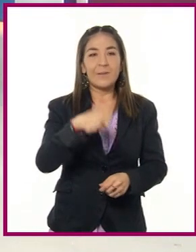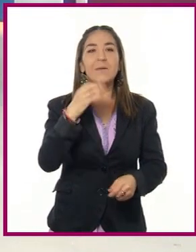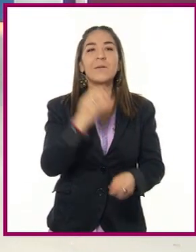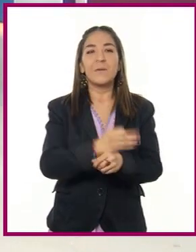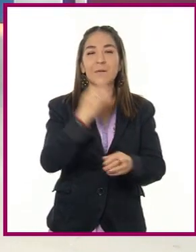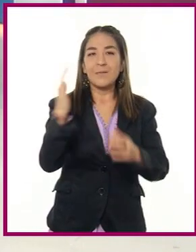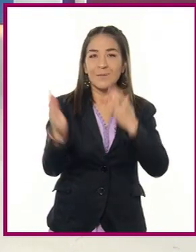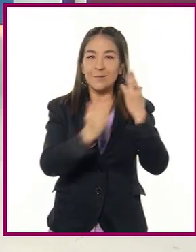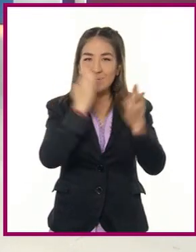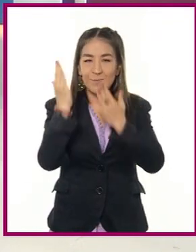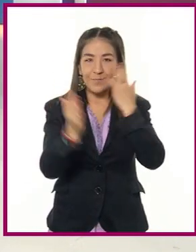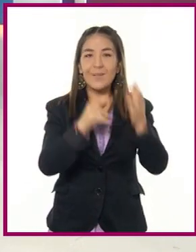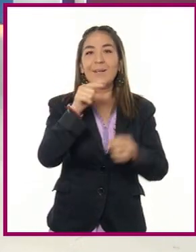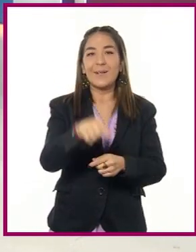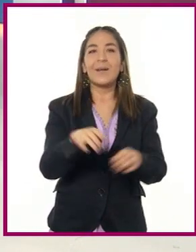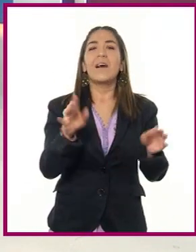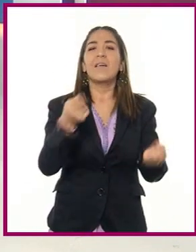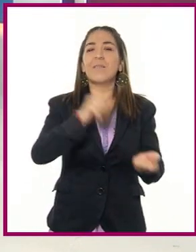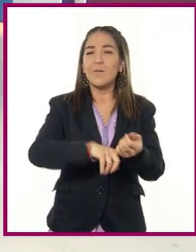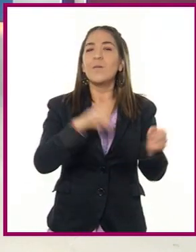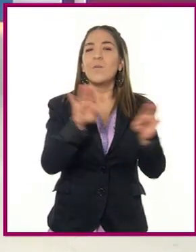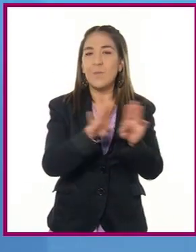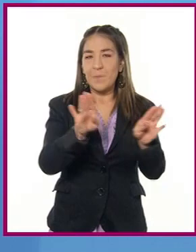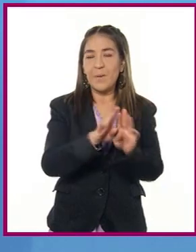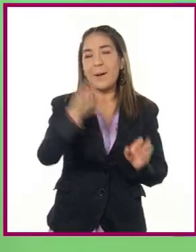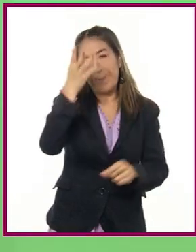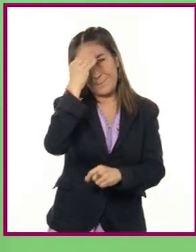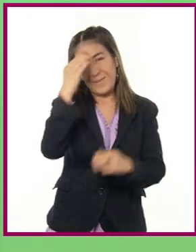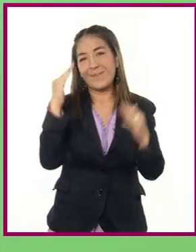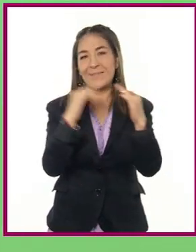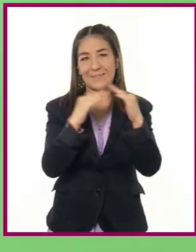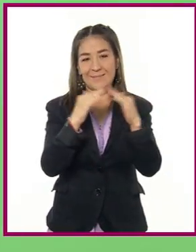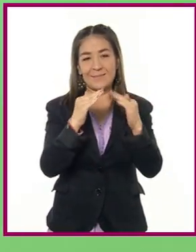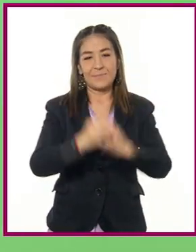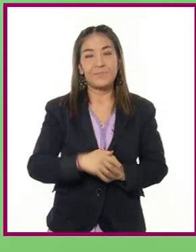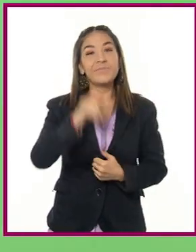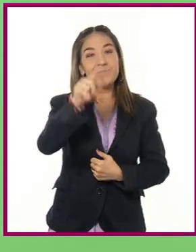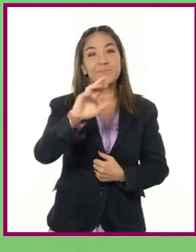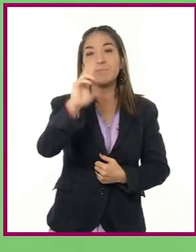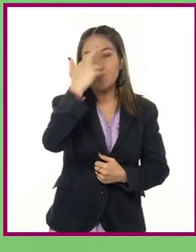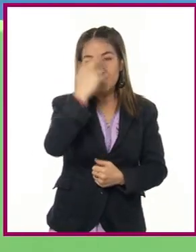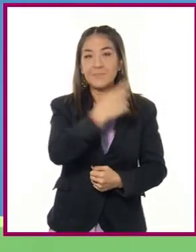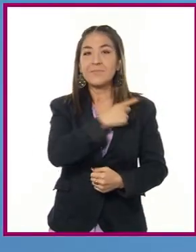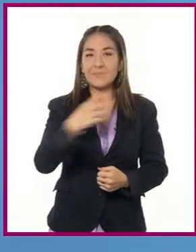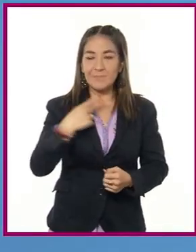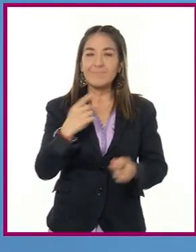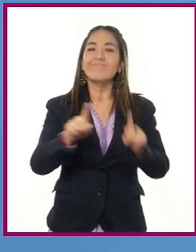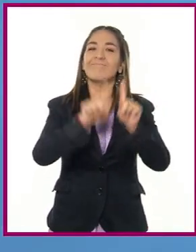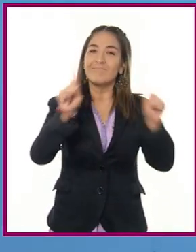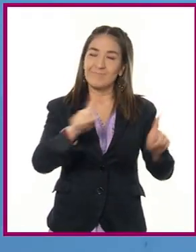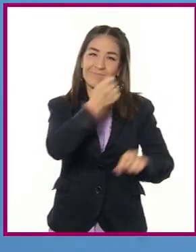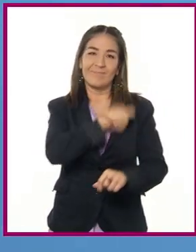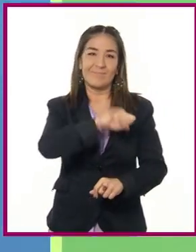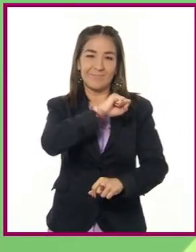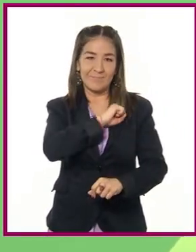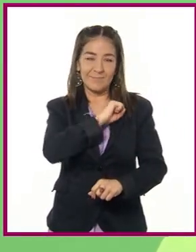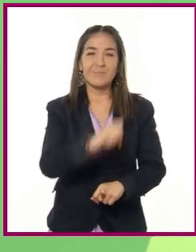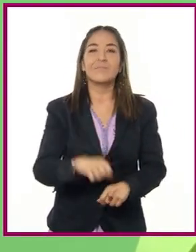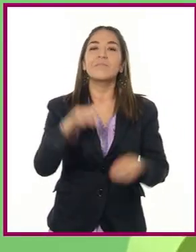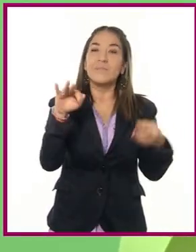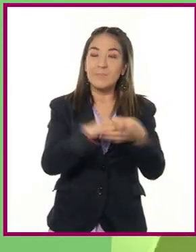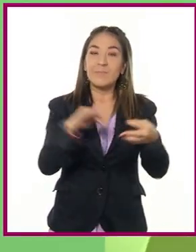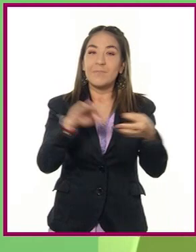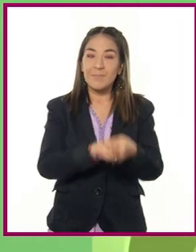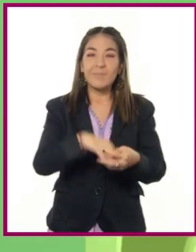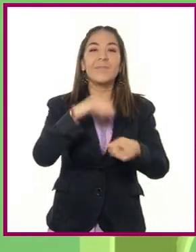en esta modalidad a través de Aprende en Casa. Recuerden mantener la sana distancia, lavarse las